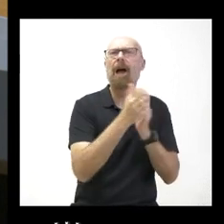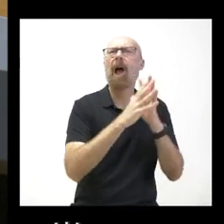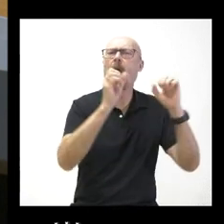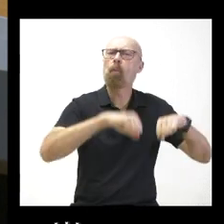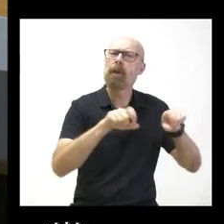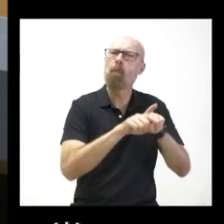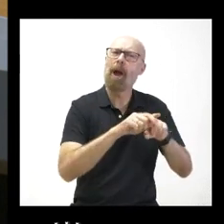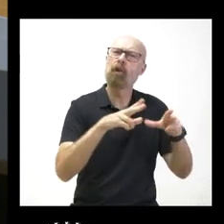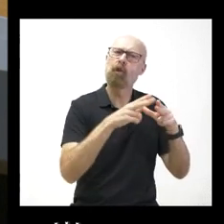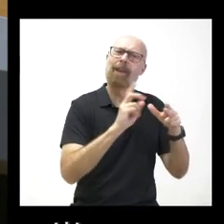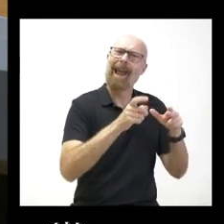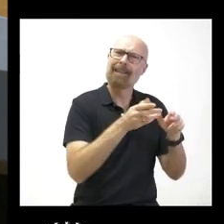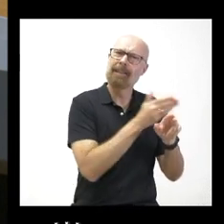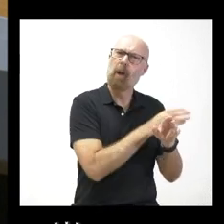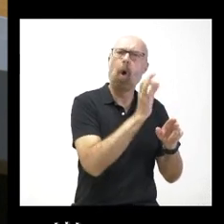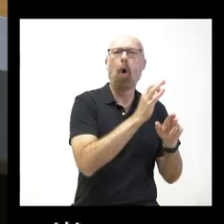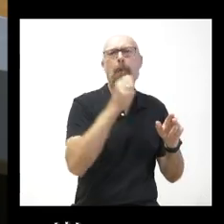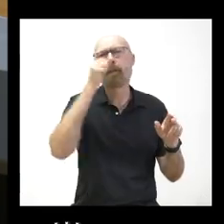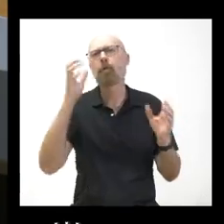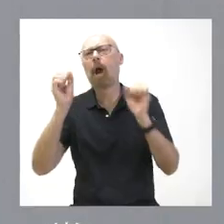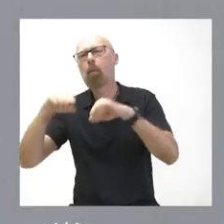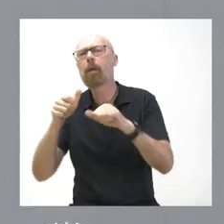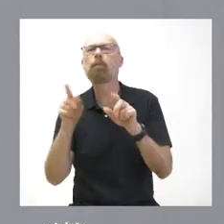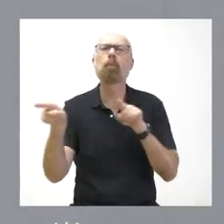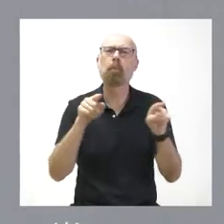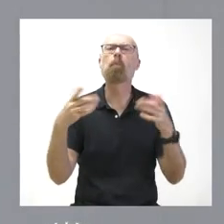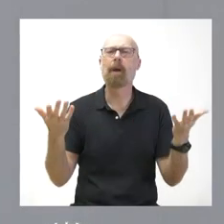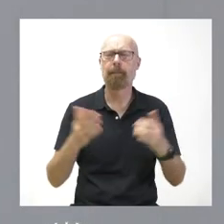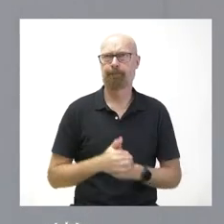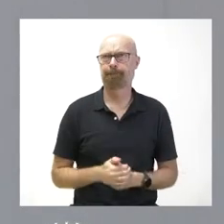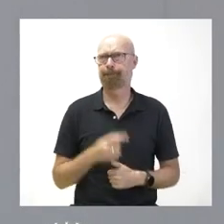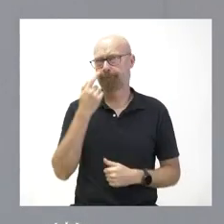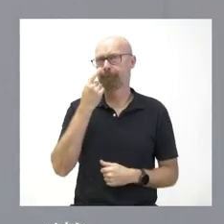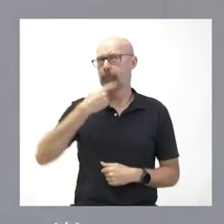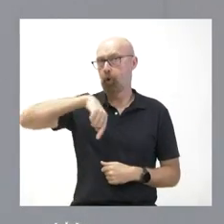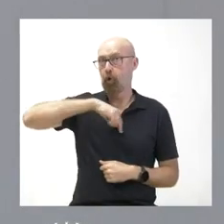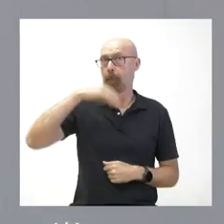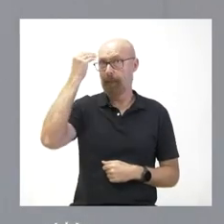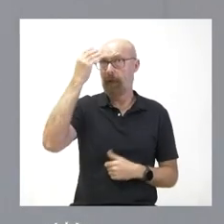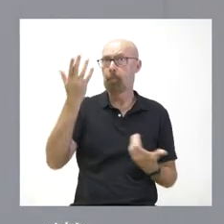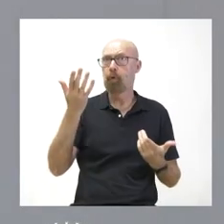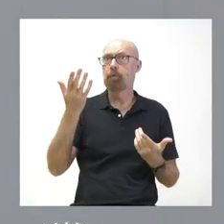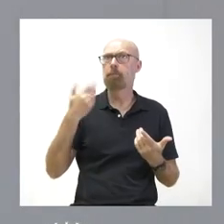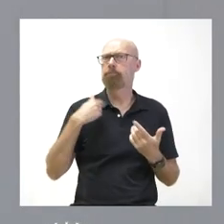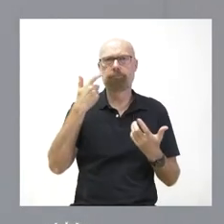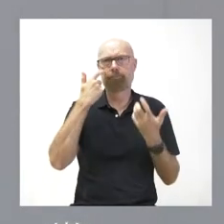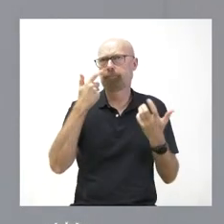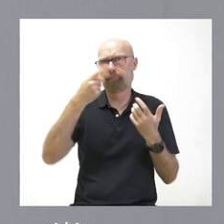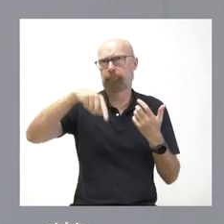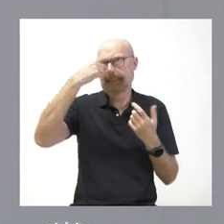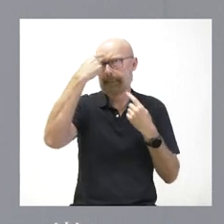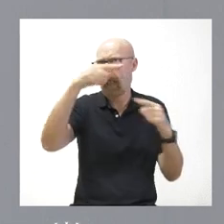un psoe que ya avanzado que no se lo van a poner nada fácil Gracias bueno nosotros lo que pensamos es público y notorio y son